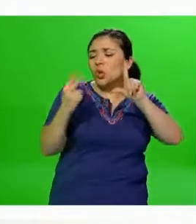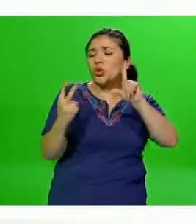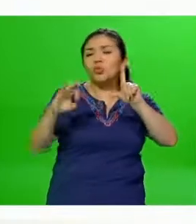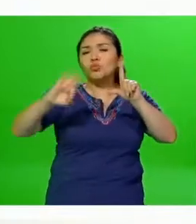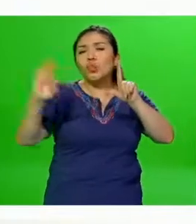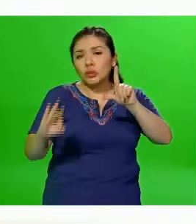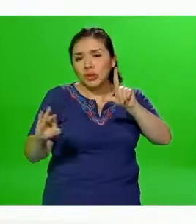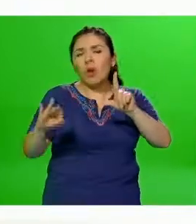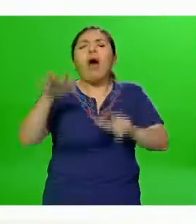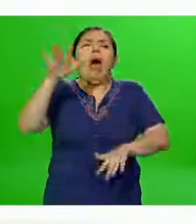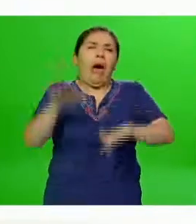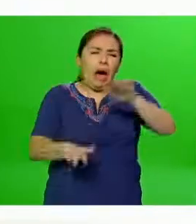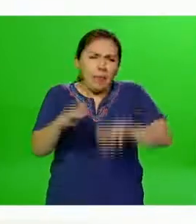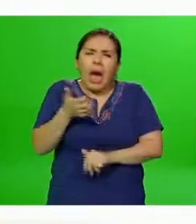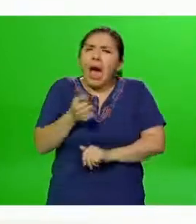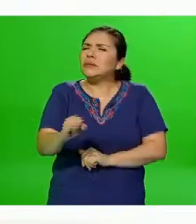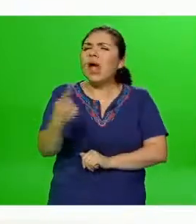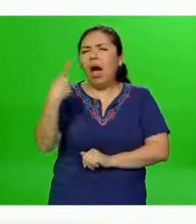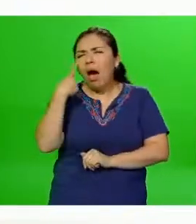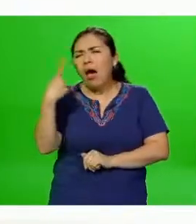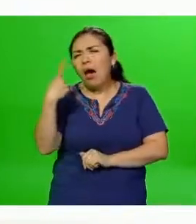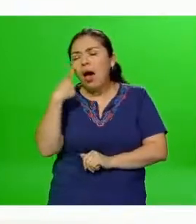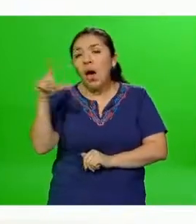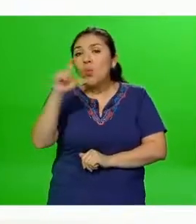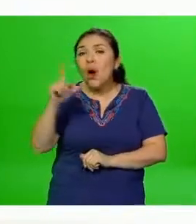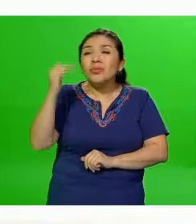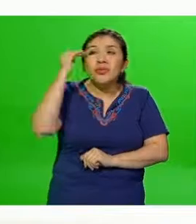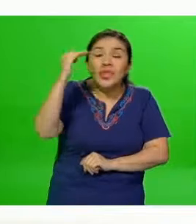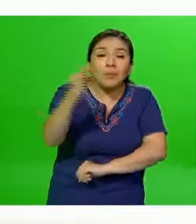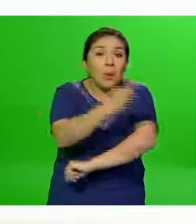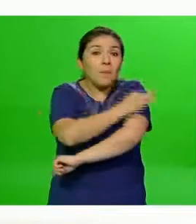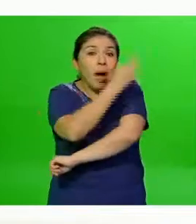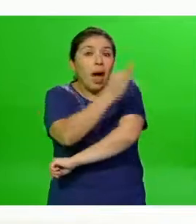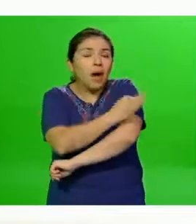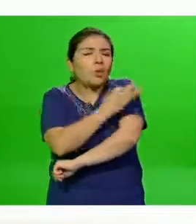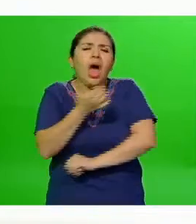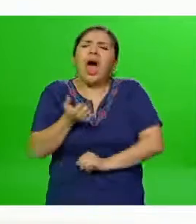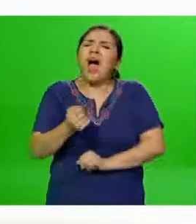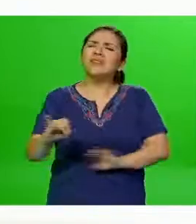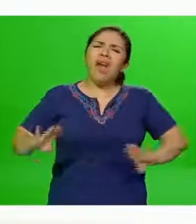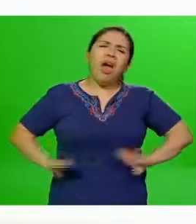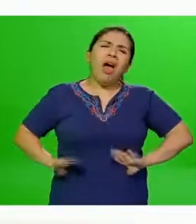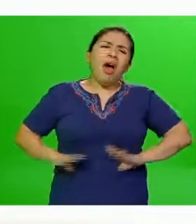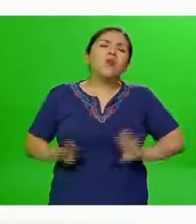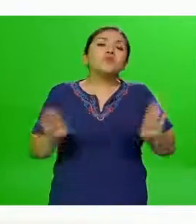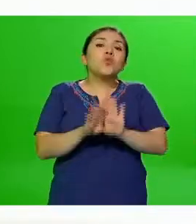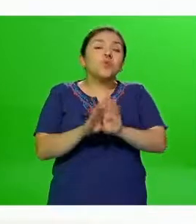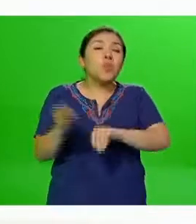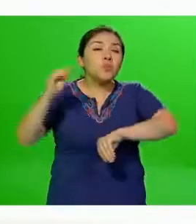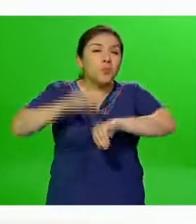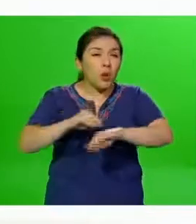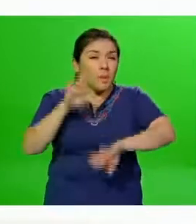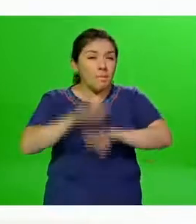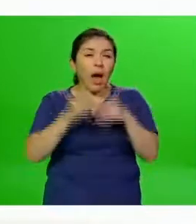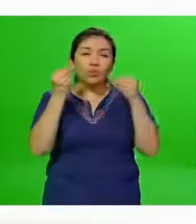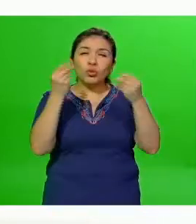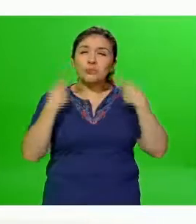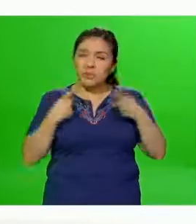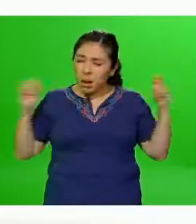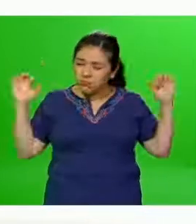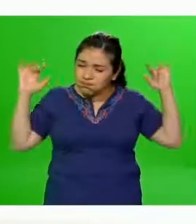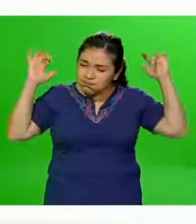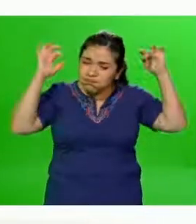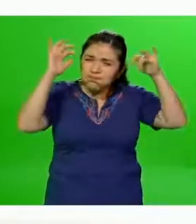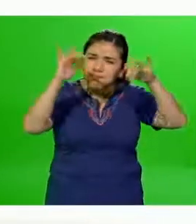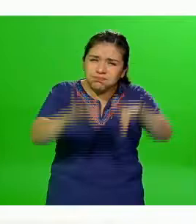0,2%, que sucede normalmente en toda campaña de vacunación, sobre todo cuando esta tiene obviamente una aplicación masiva, una